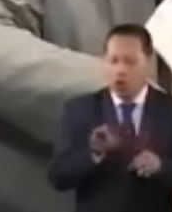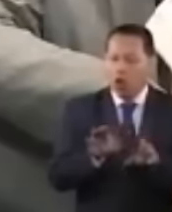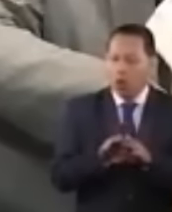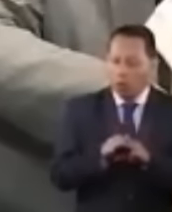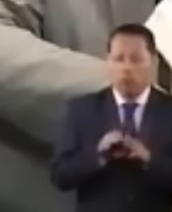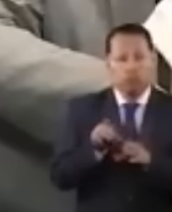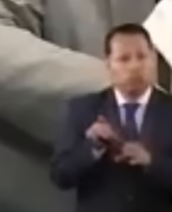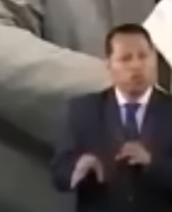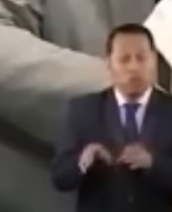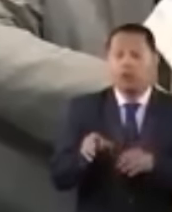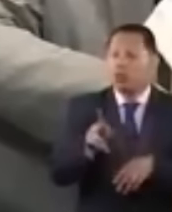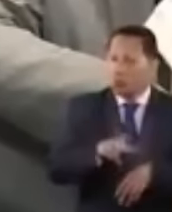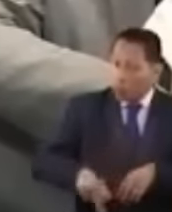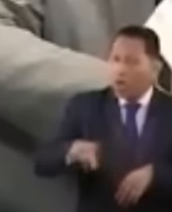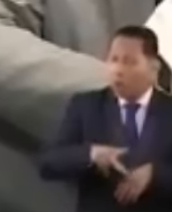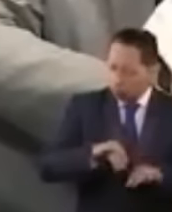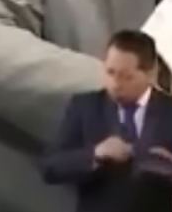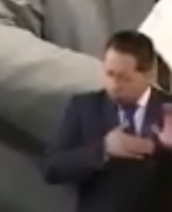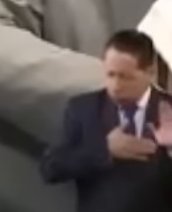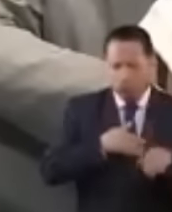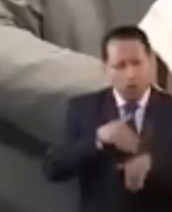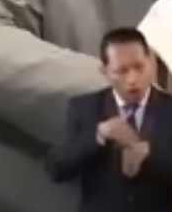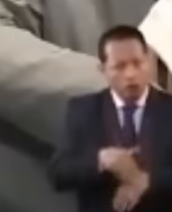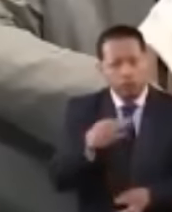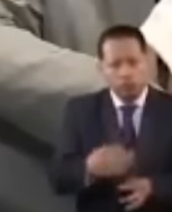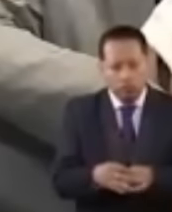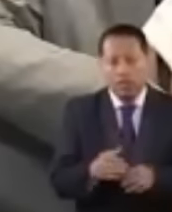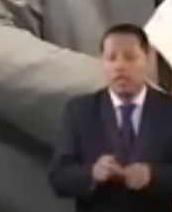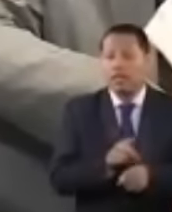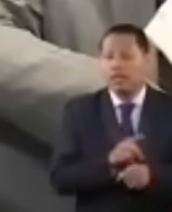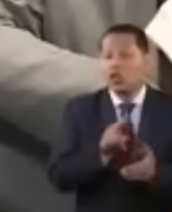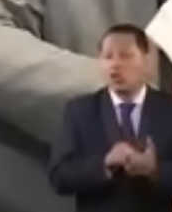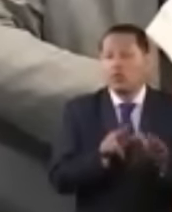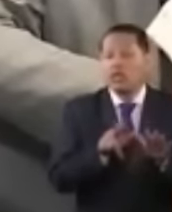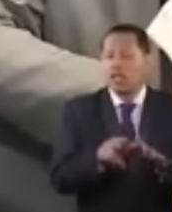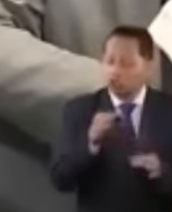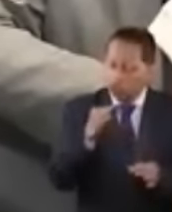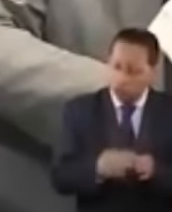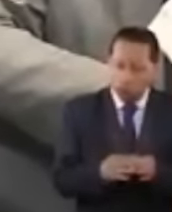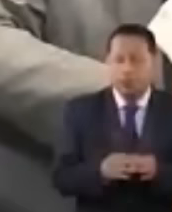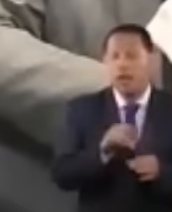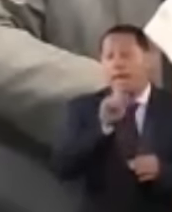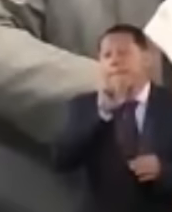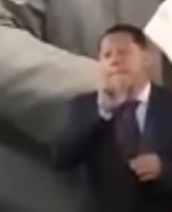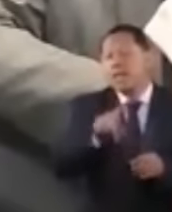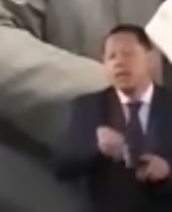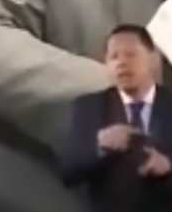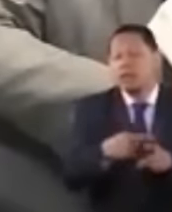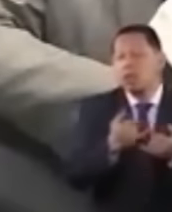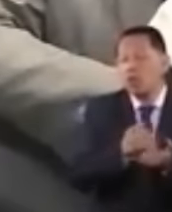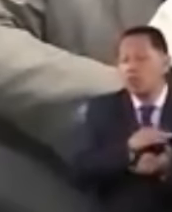cumplir al pueblo como lo hemos venido haciendo desde el 2018. Estamos además también